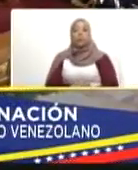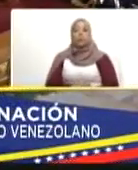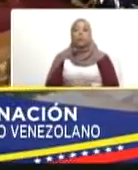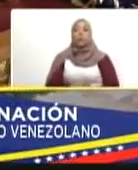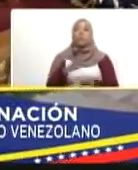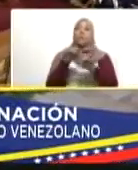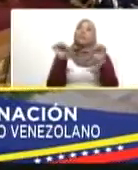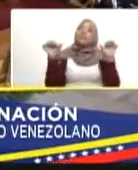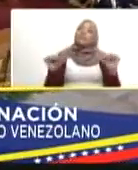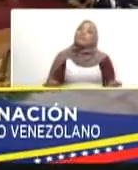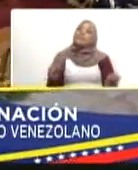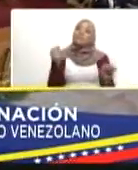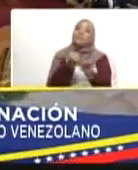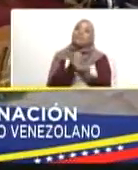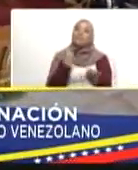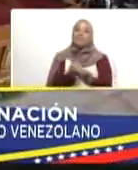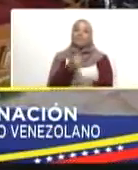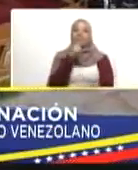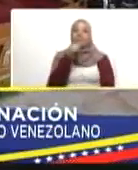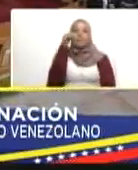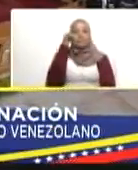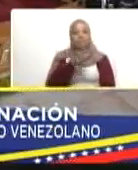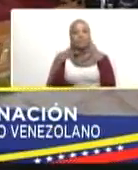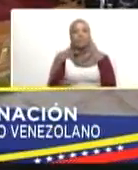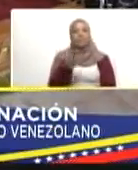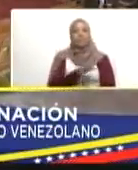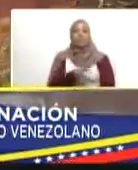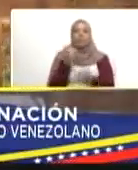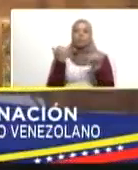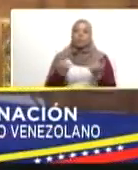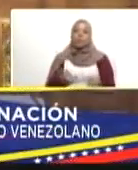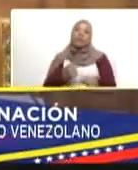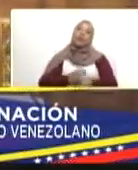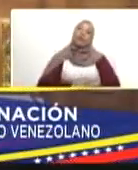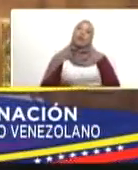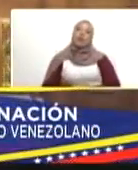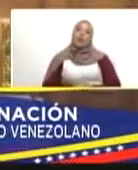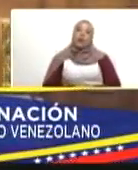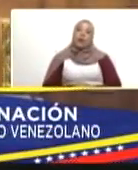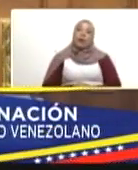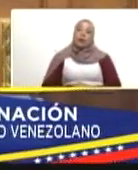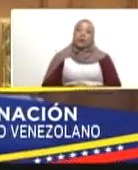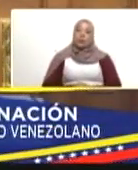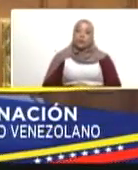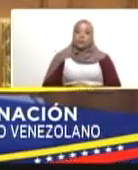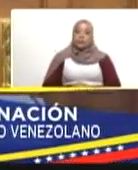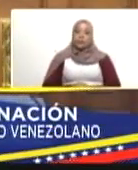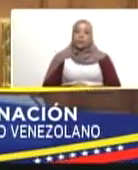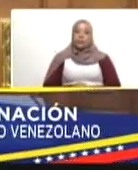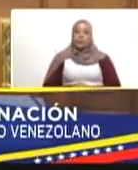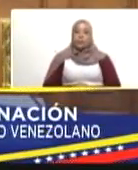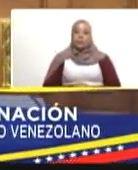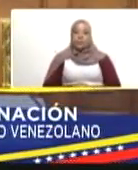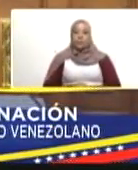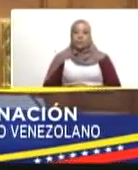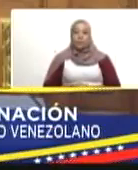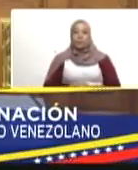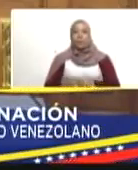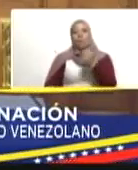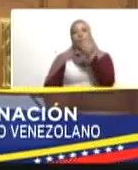un modelo comandante Fernando Soto rojas Ah Cuál es la base en